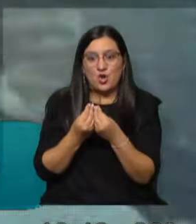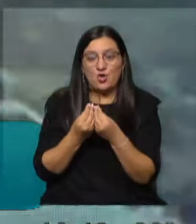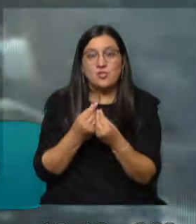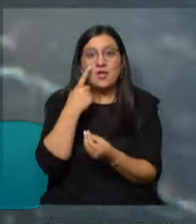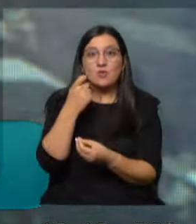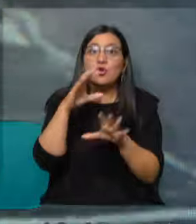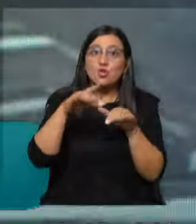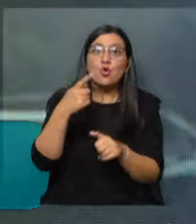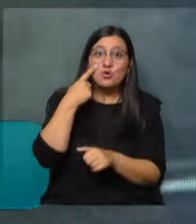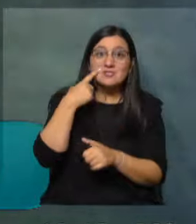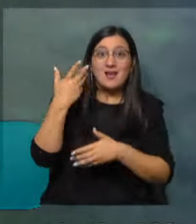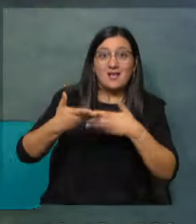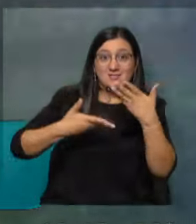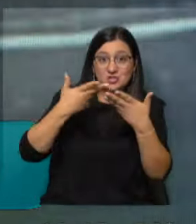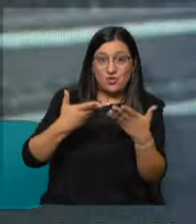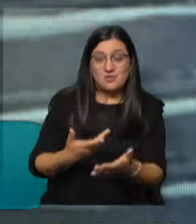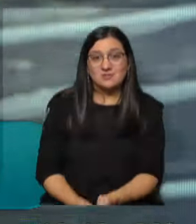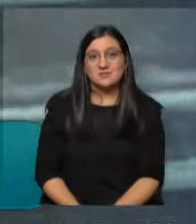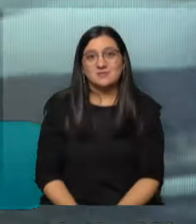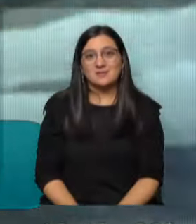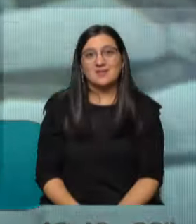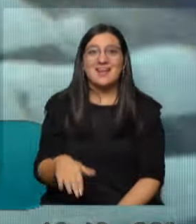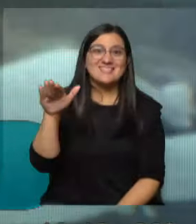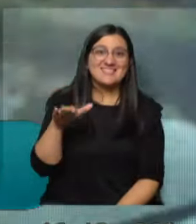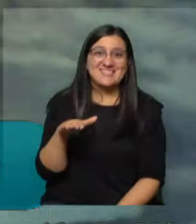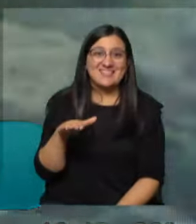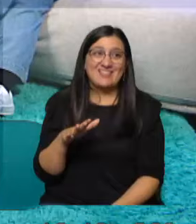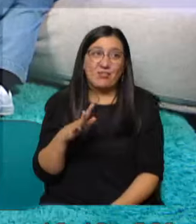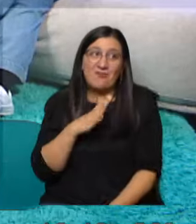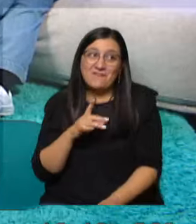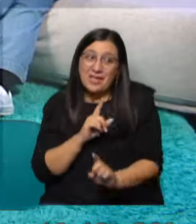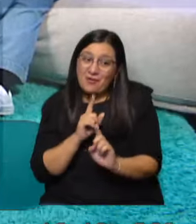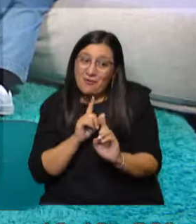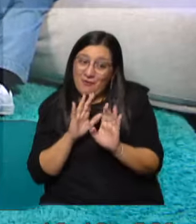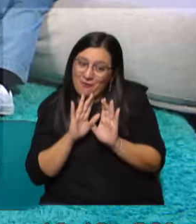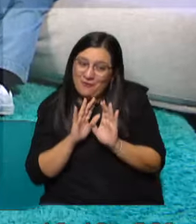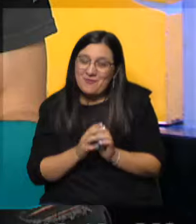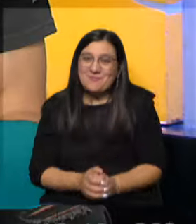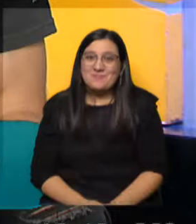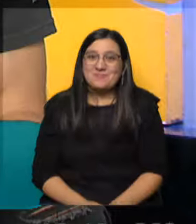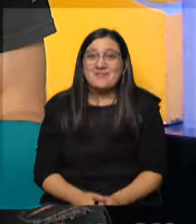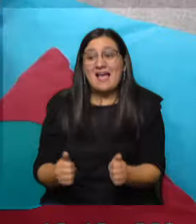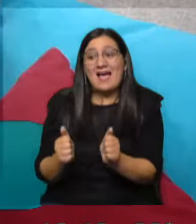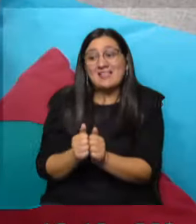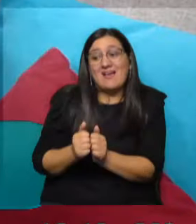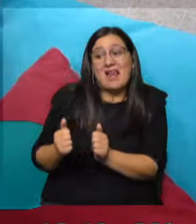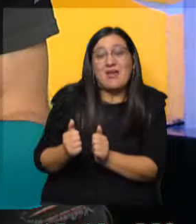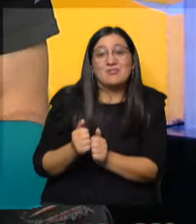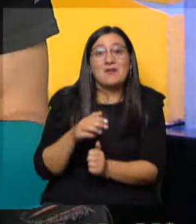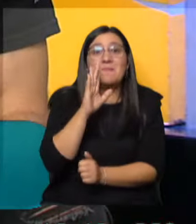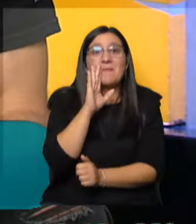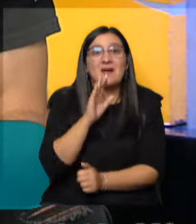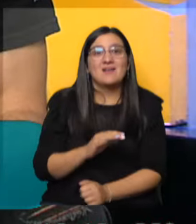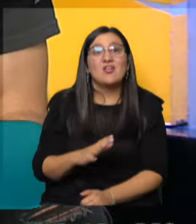las personas conocían los temas. Y mucho. Bueno, la chiquita, viste, que me dijo que todavía no. Pero me encantó porque